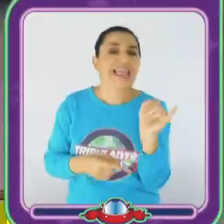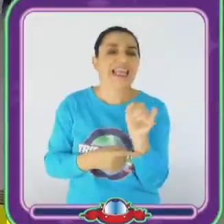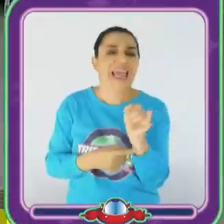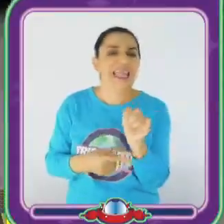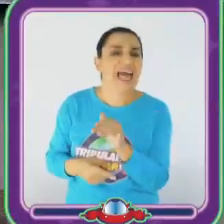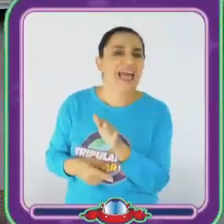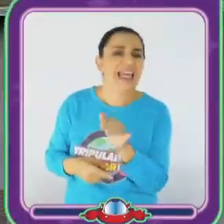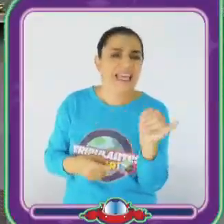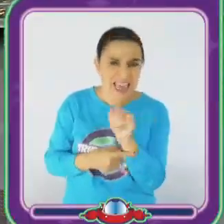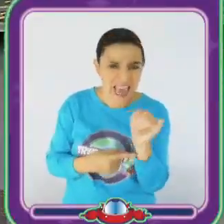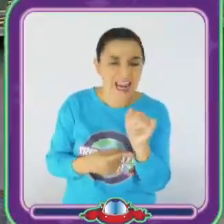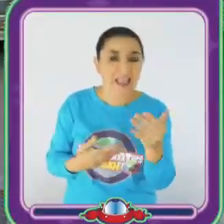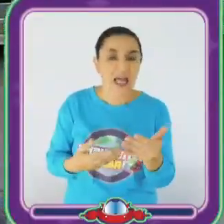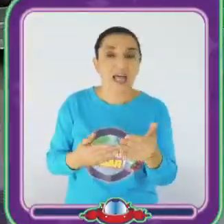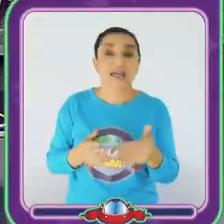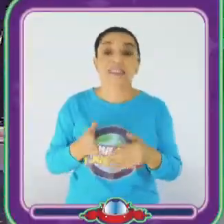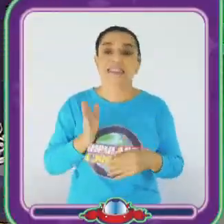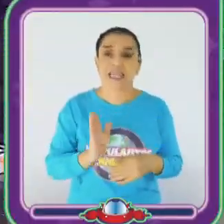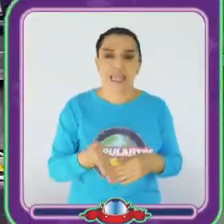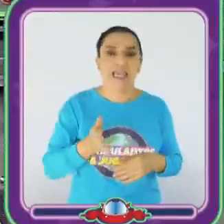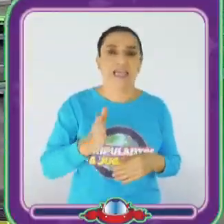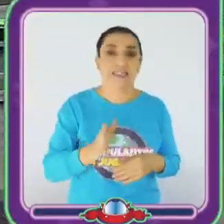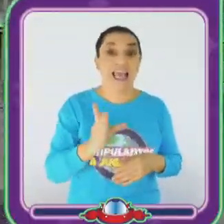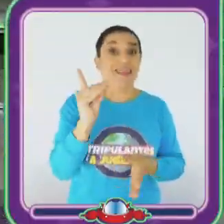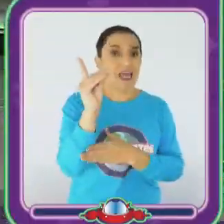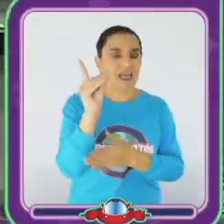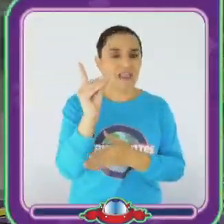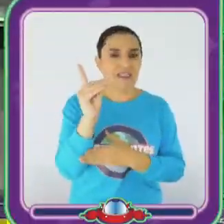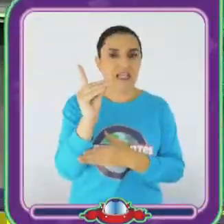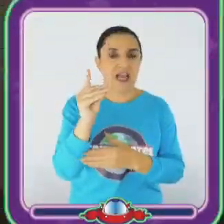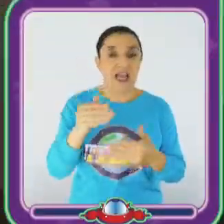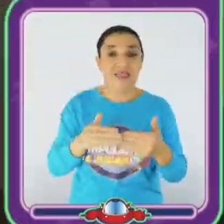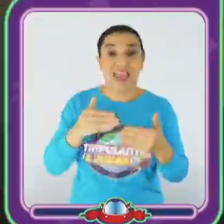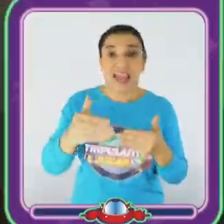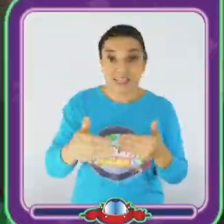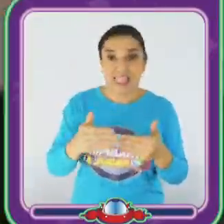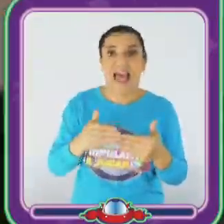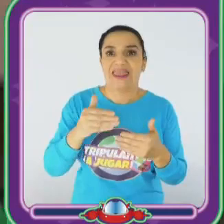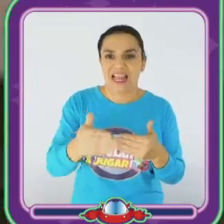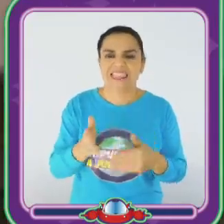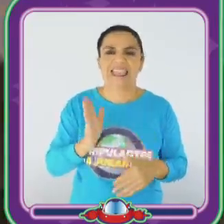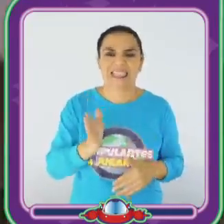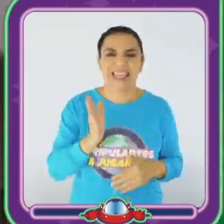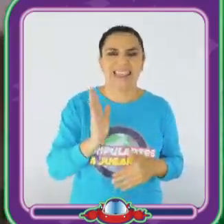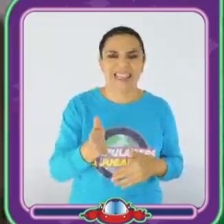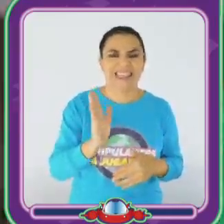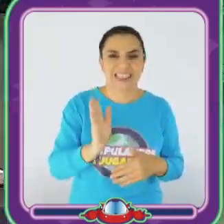izquierda, izquierda, izquierda! ¡Sigue, sigue, izquierda, derecha!